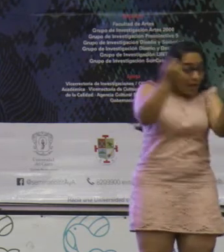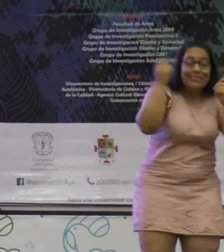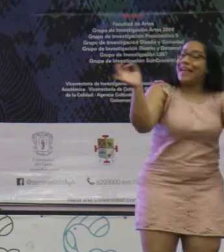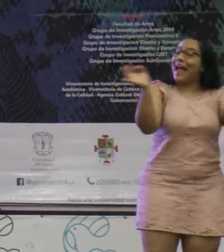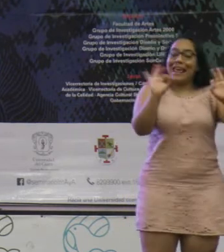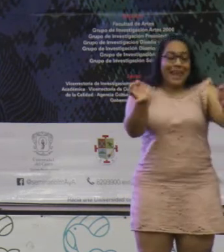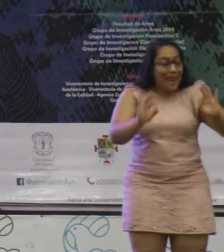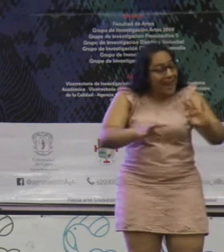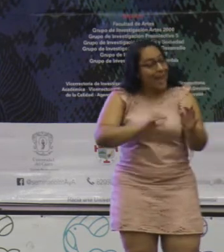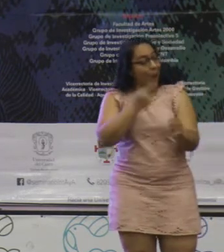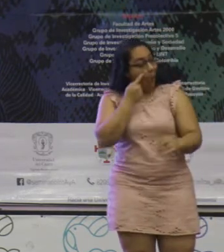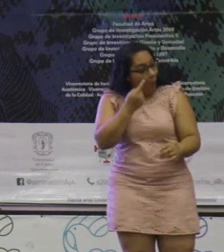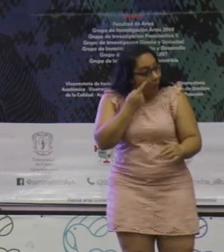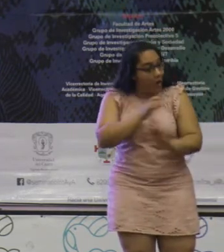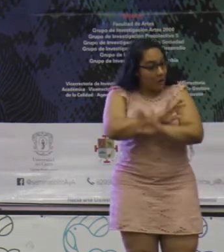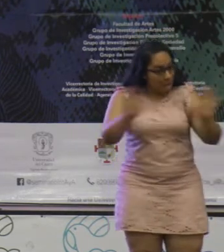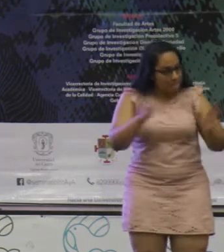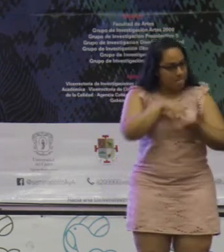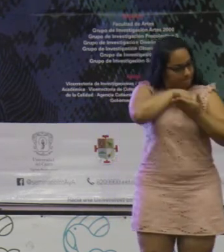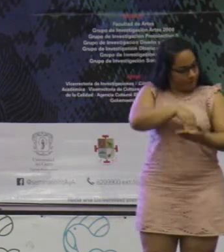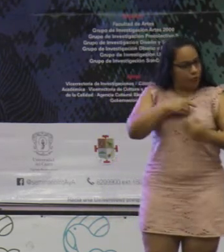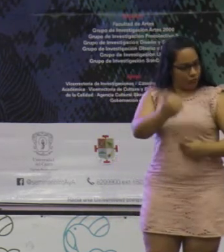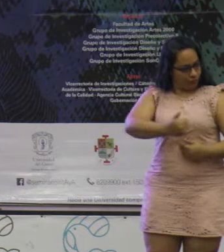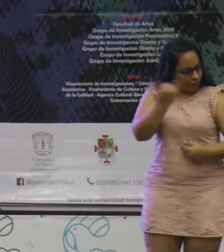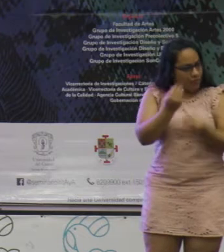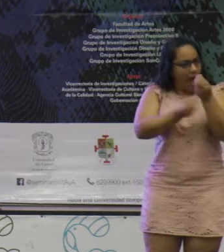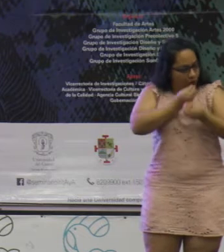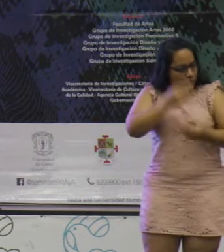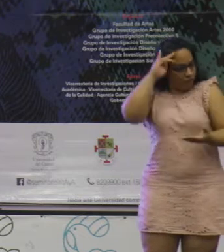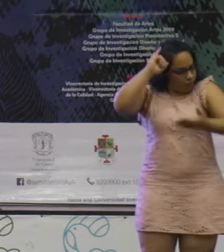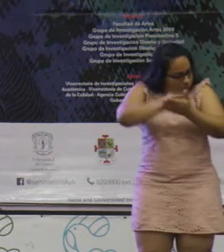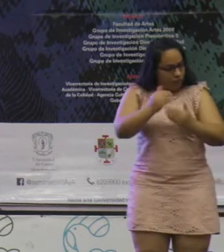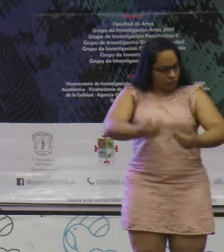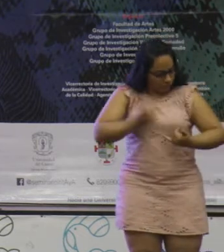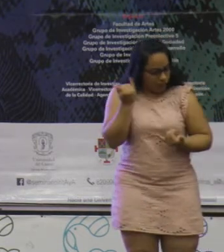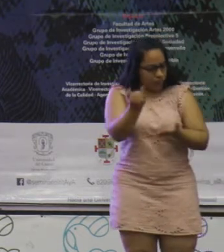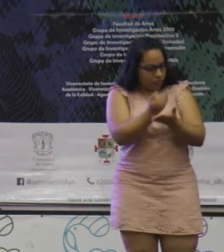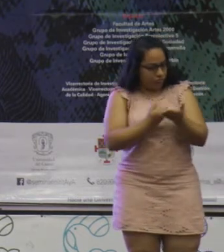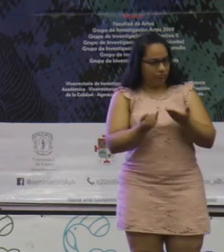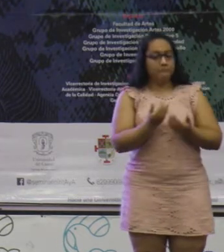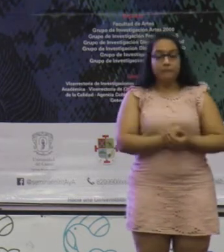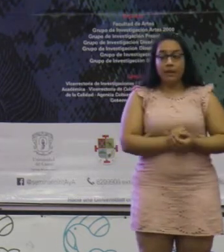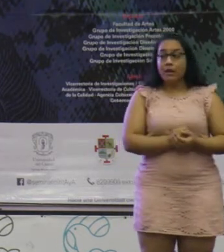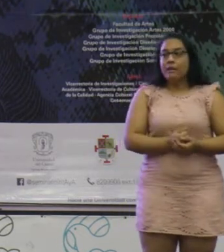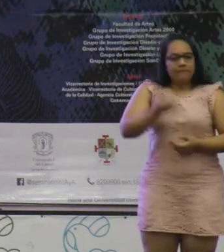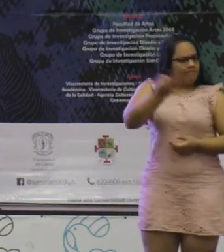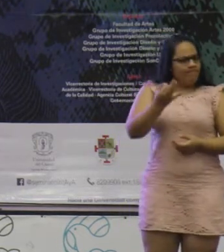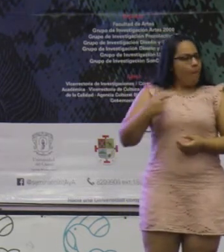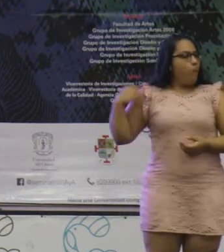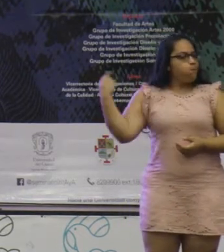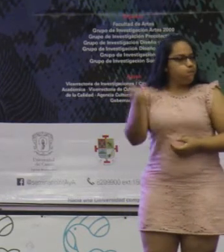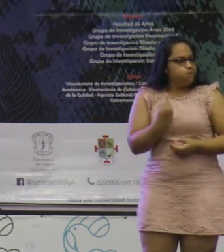nada, insisto. Quiero fijar un poco como la posición que tengo frente a lo que creo y a lo que muevo. Entonces regularmente trabajo